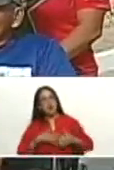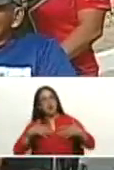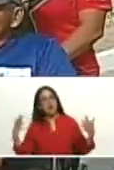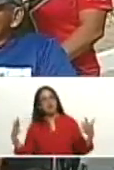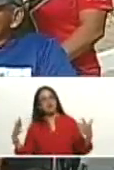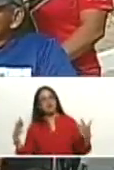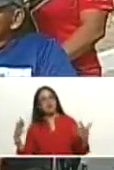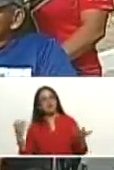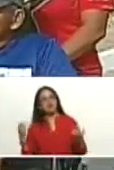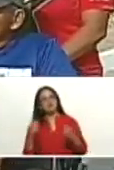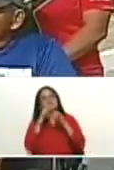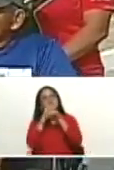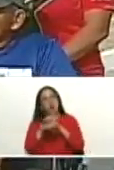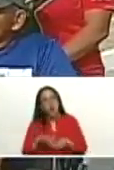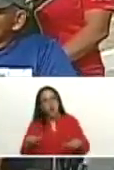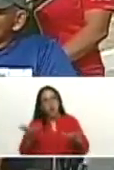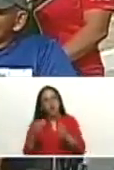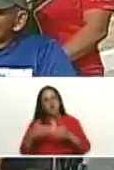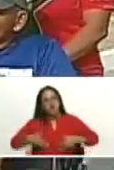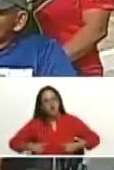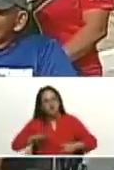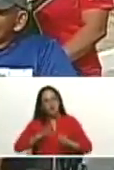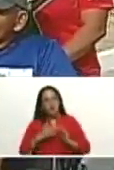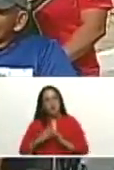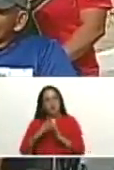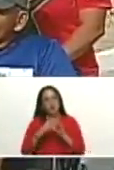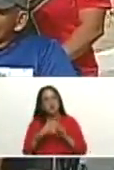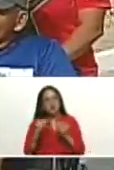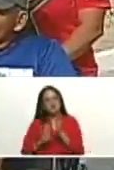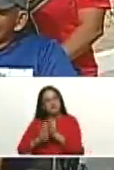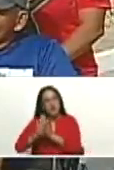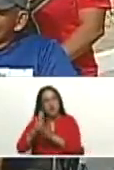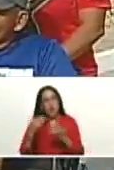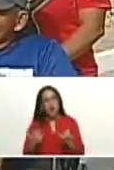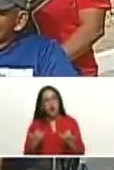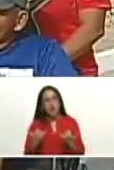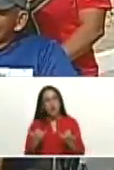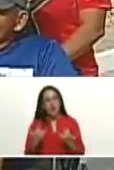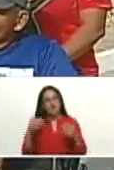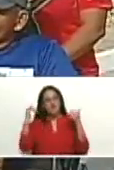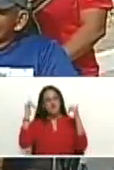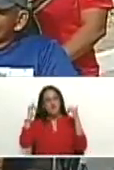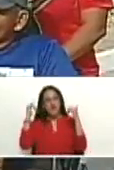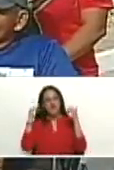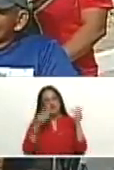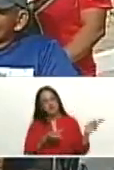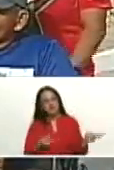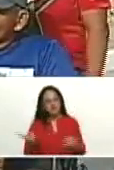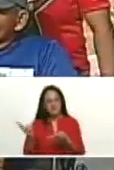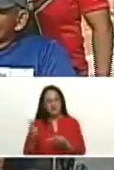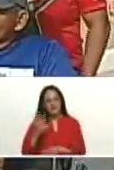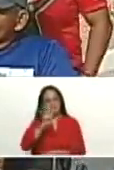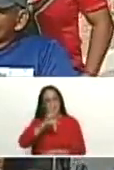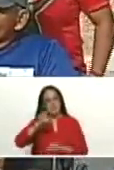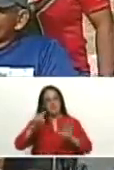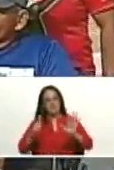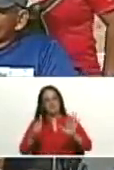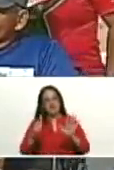del esfuerzo que se ha hecho de esta comunidad para salir adelante y para que hoy estemos de fiesta recibiendo estas